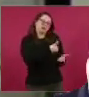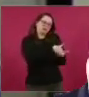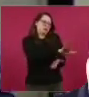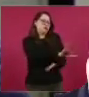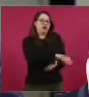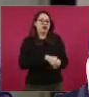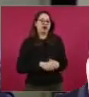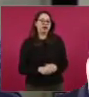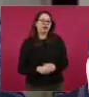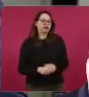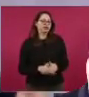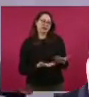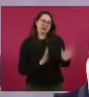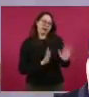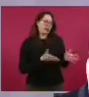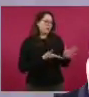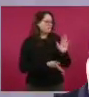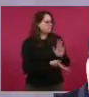Aquí